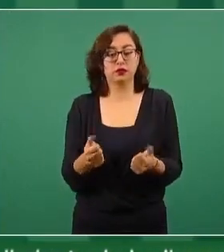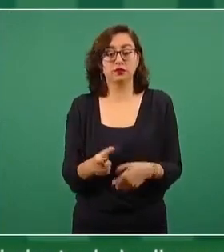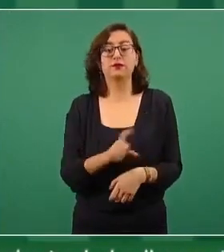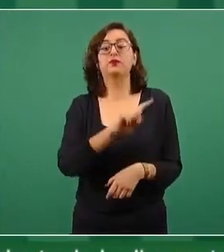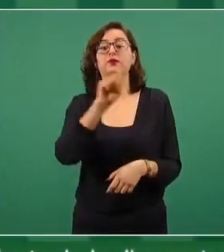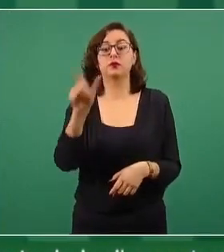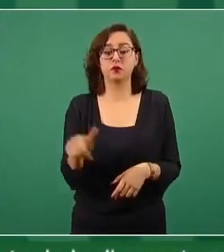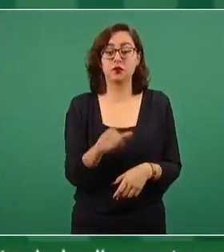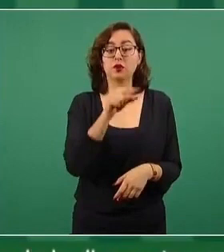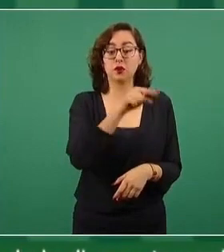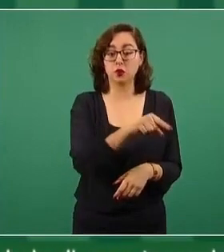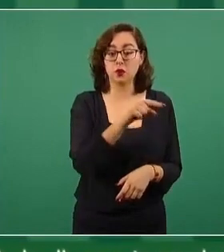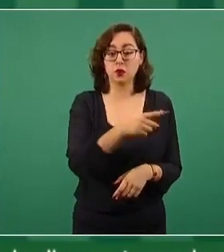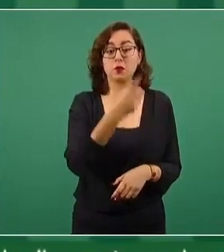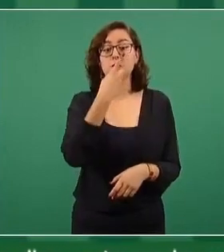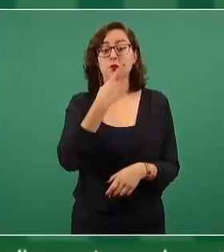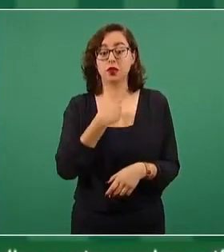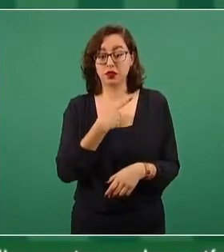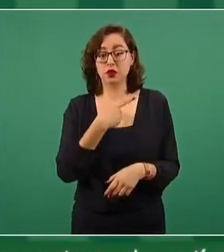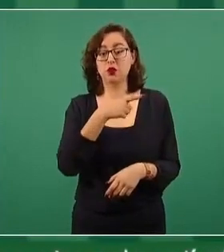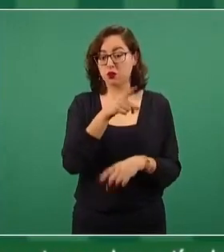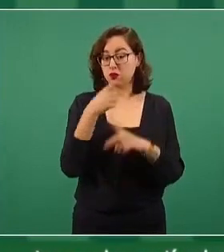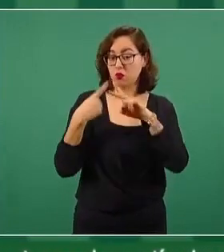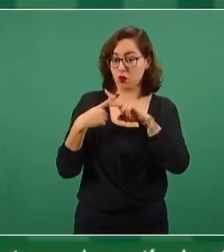explicó de las cuentas que hizo,